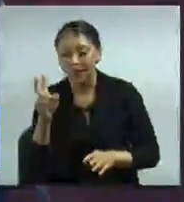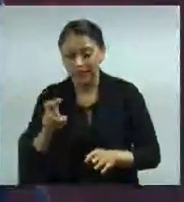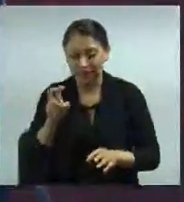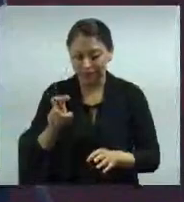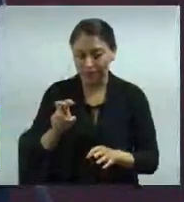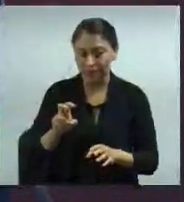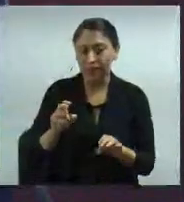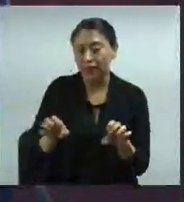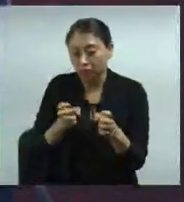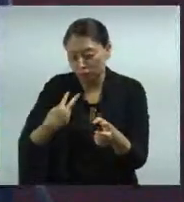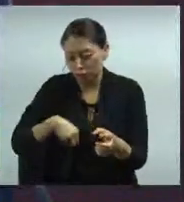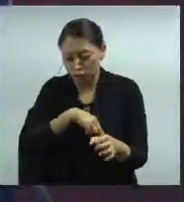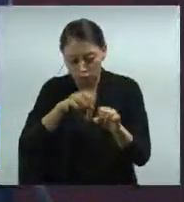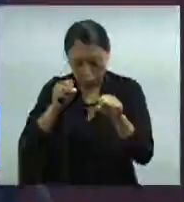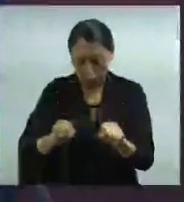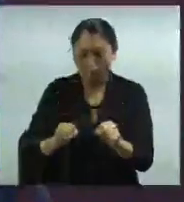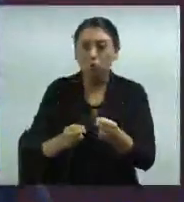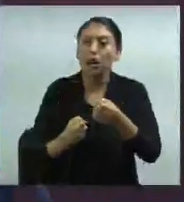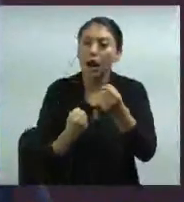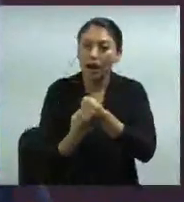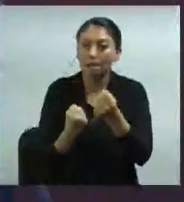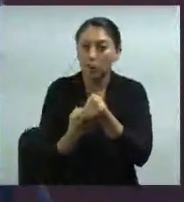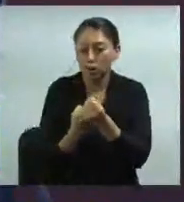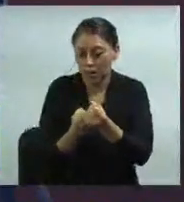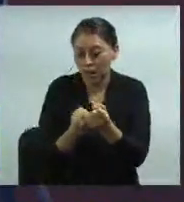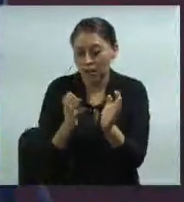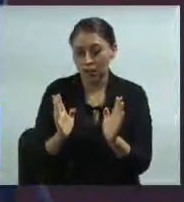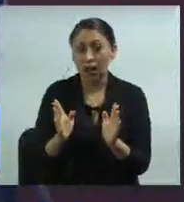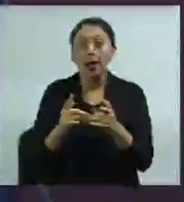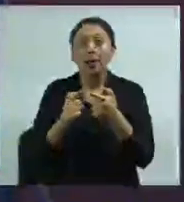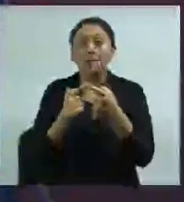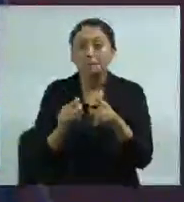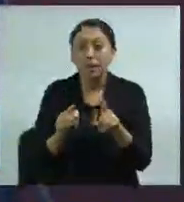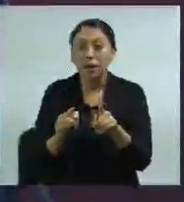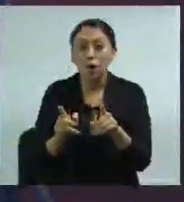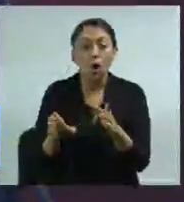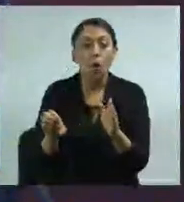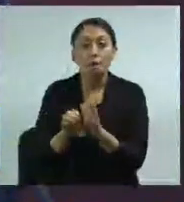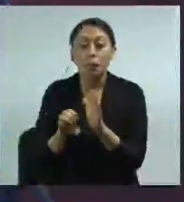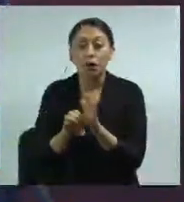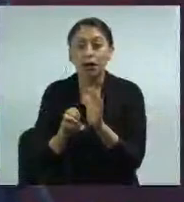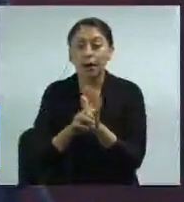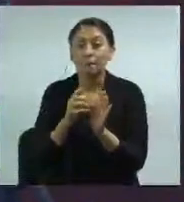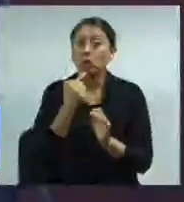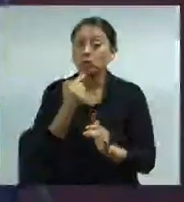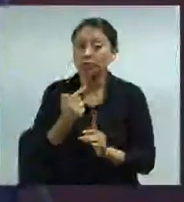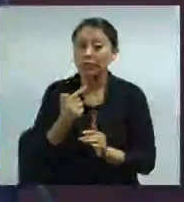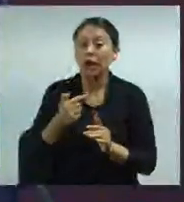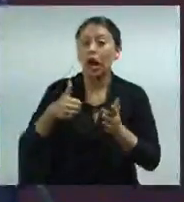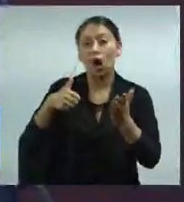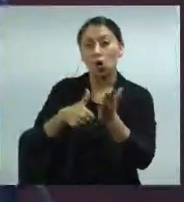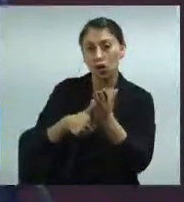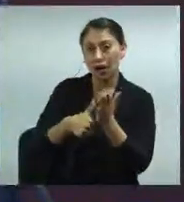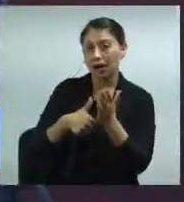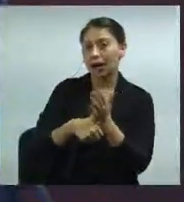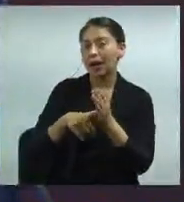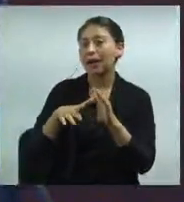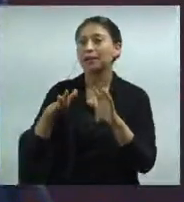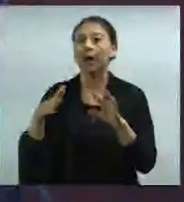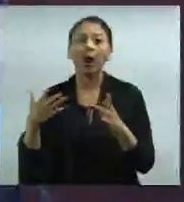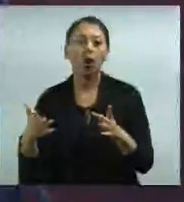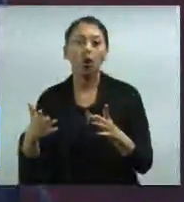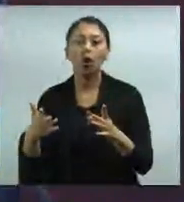Congreso de la República les corresponda. Pero solo un estado de excepción y una carta, pues con todo respeto a